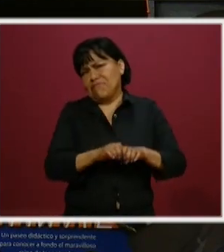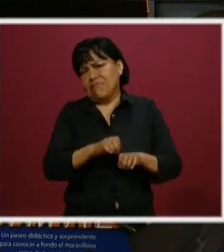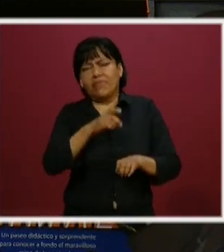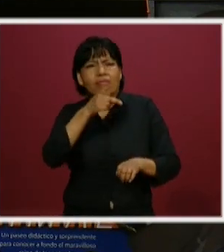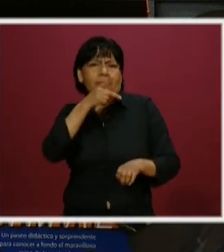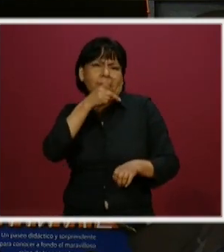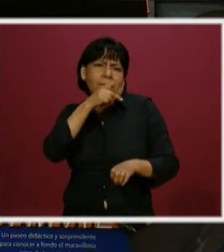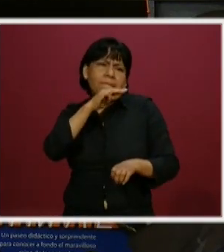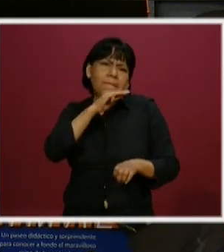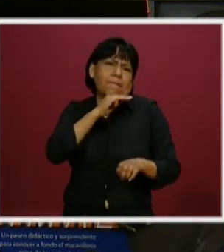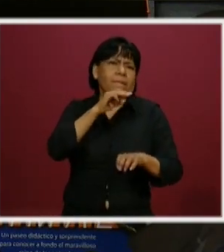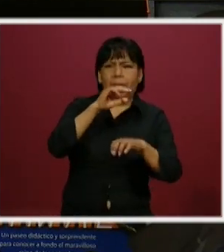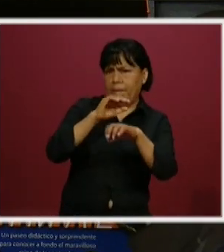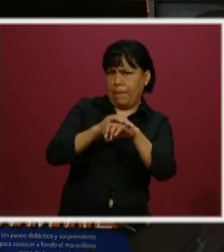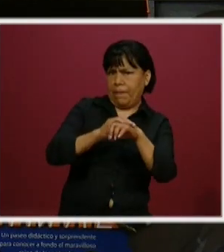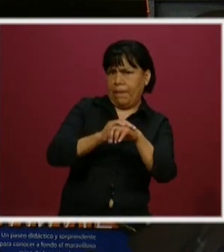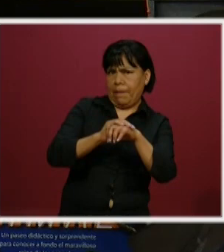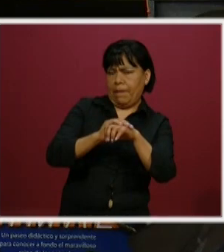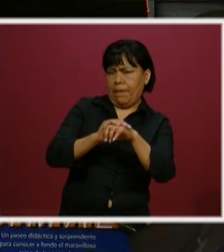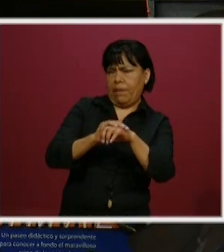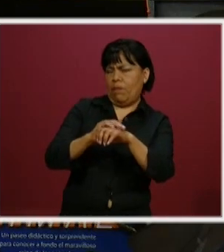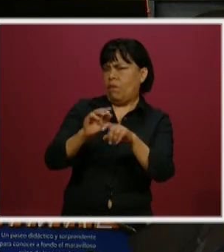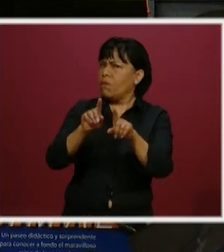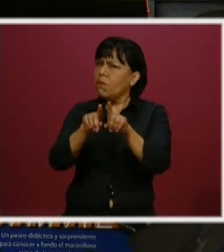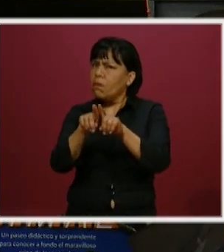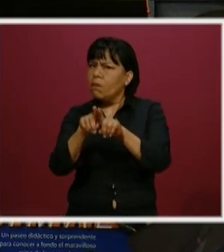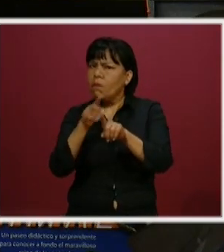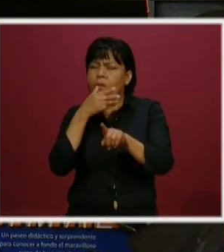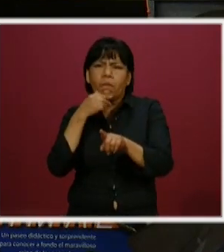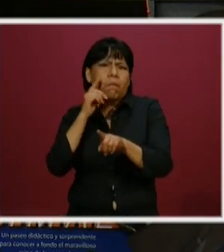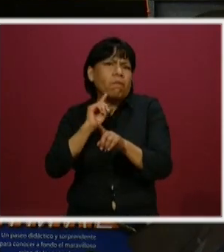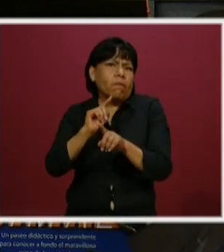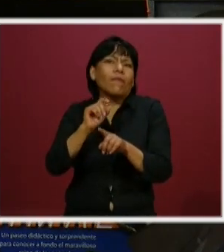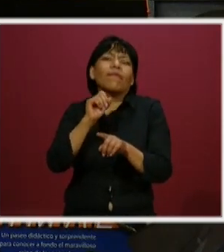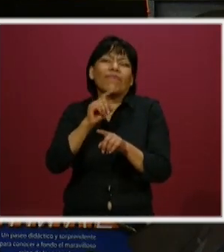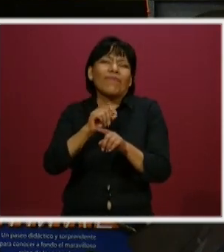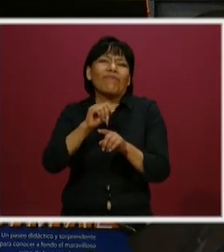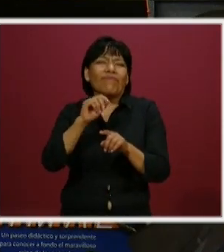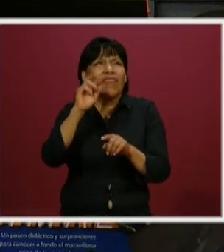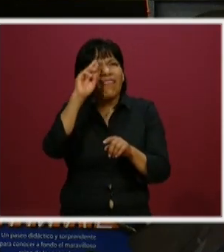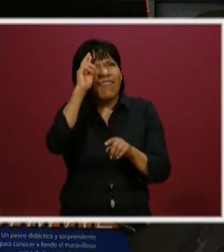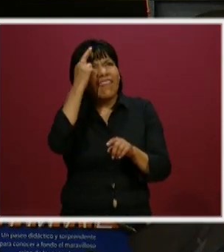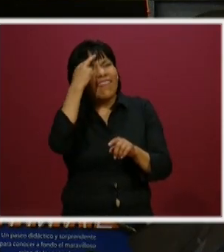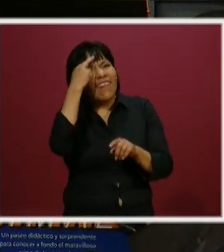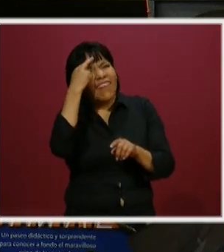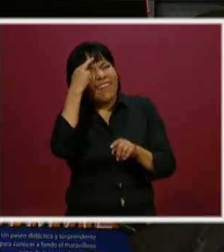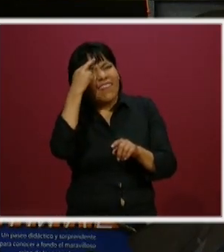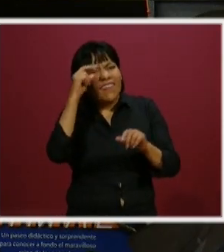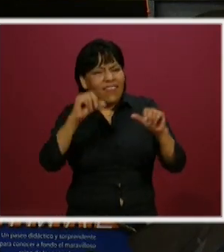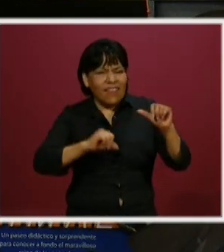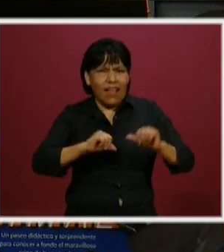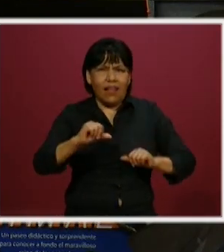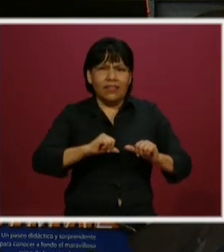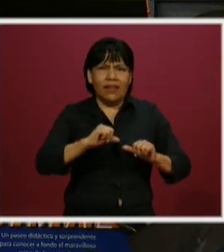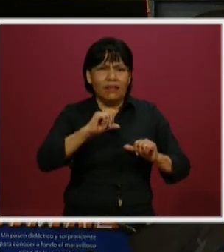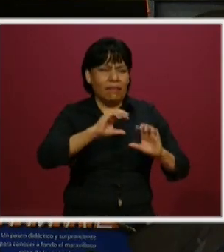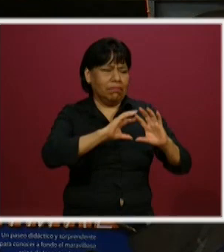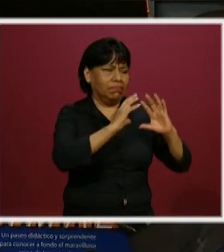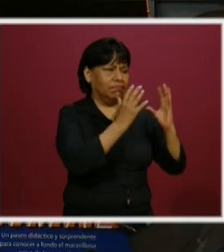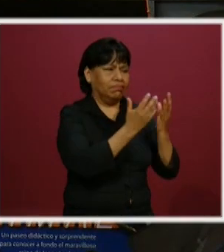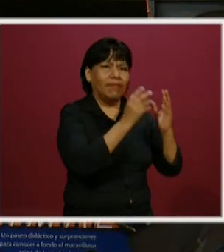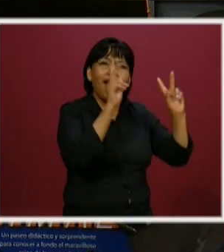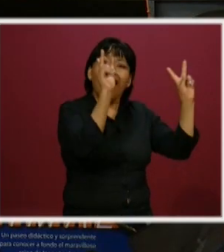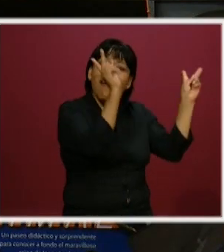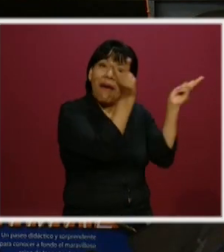papas con tus amiguitos con tus hermanitos y también estamos repasando las acciones para hacer las